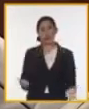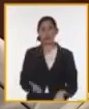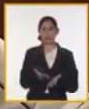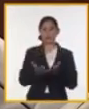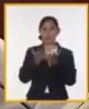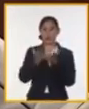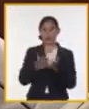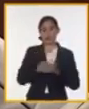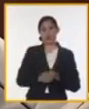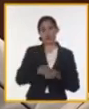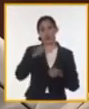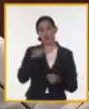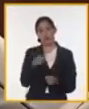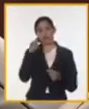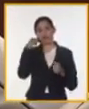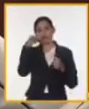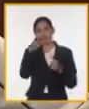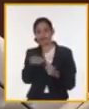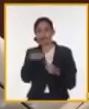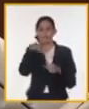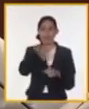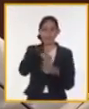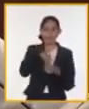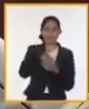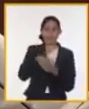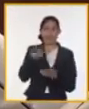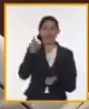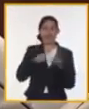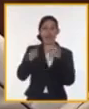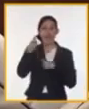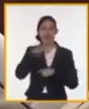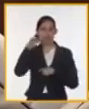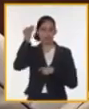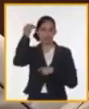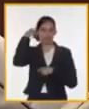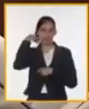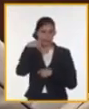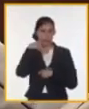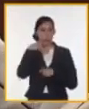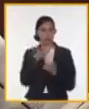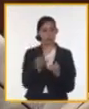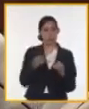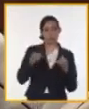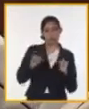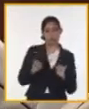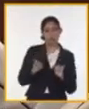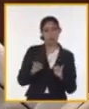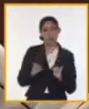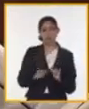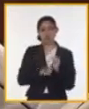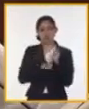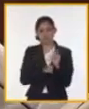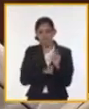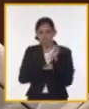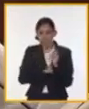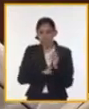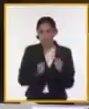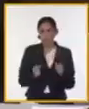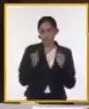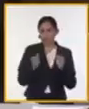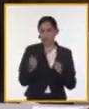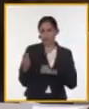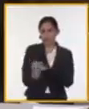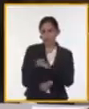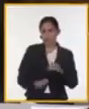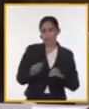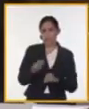el plano subjetivo, en el plano de la conciencia, puede convertirse también en fuerza material, en fuerza transformadora del presente.